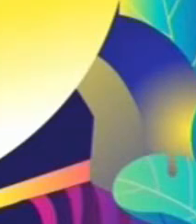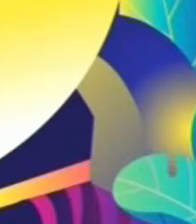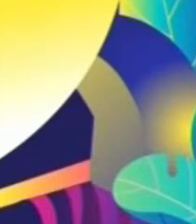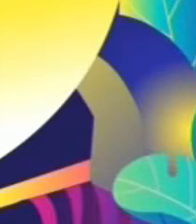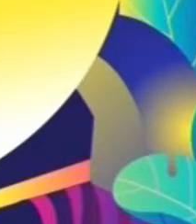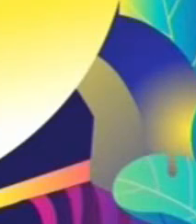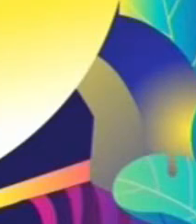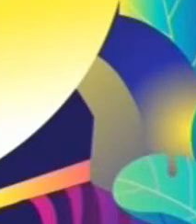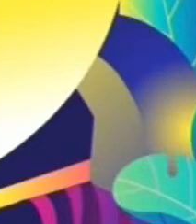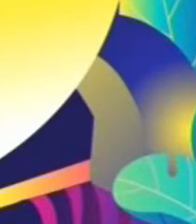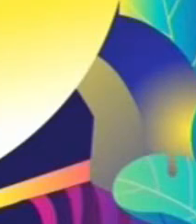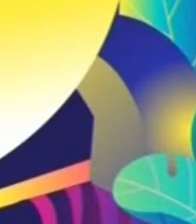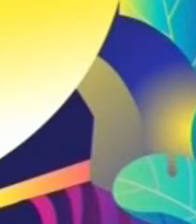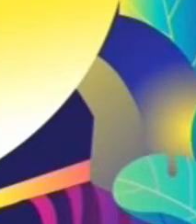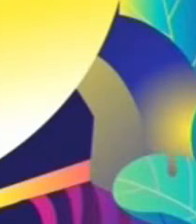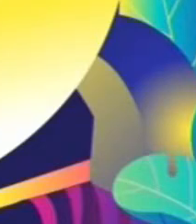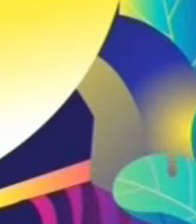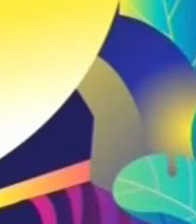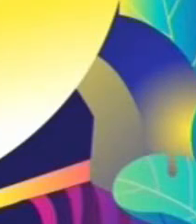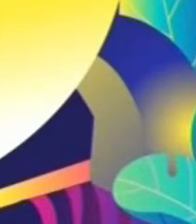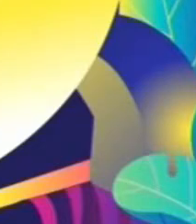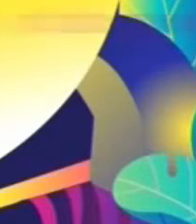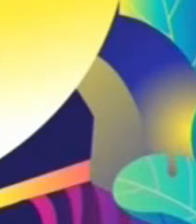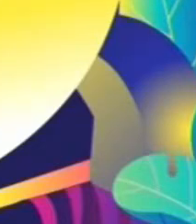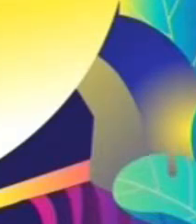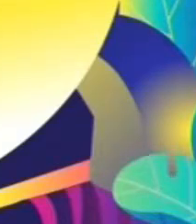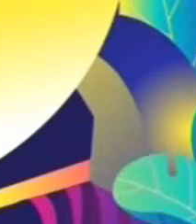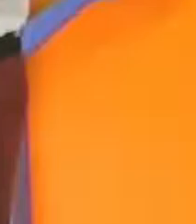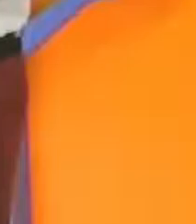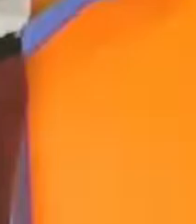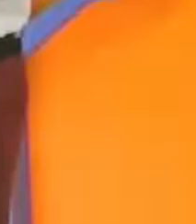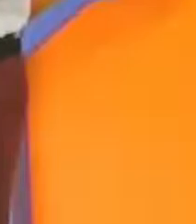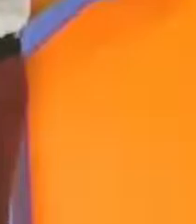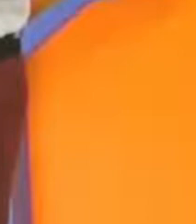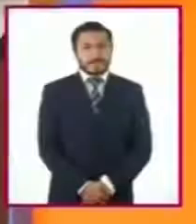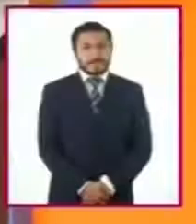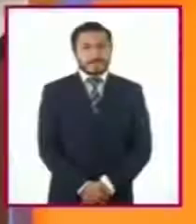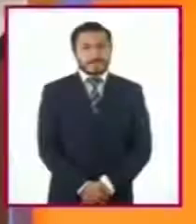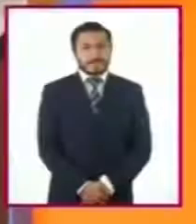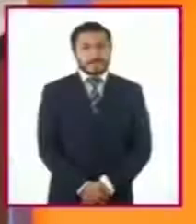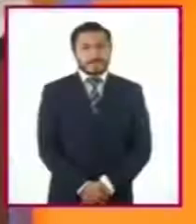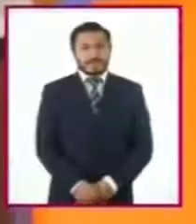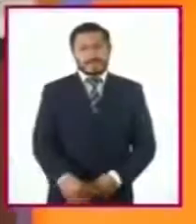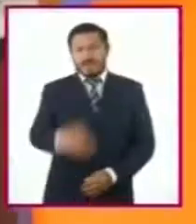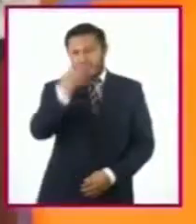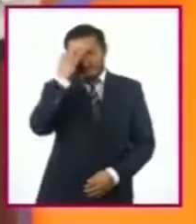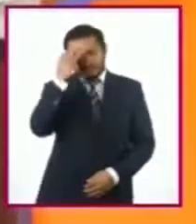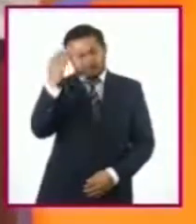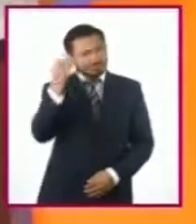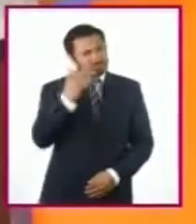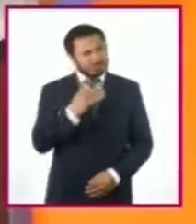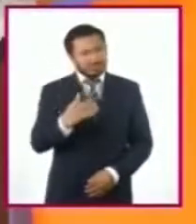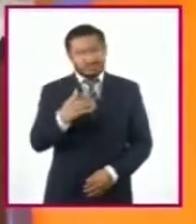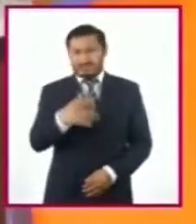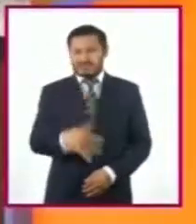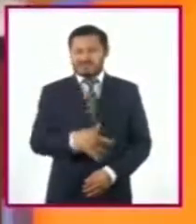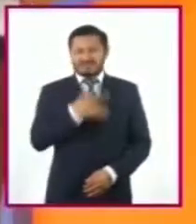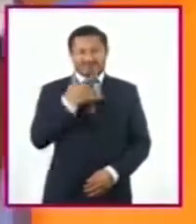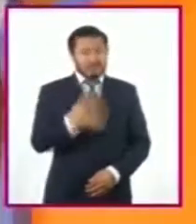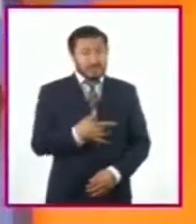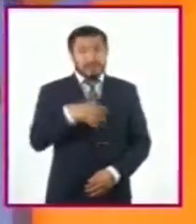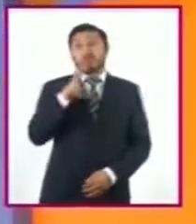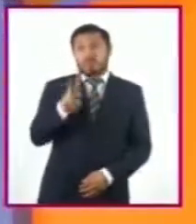callar, y él irá con otra por la eternidad. ¡Ay, qué terrible sentimiento! ¿Verdad que queda muy